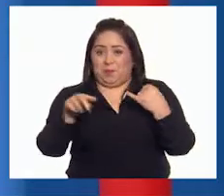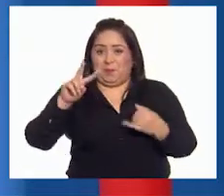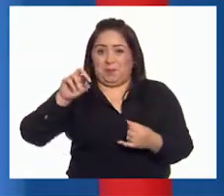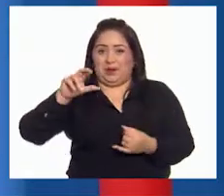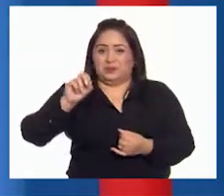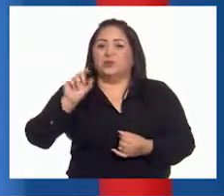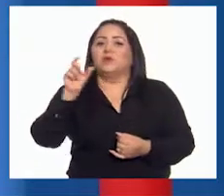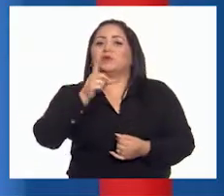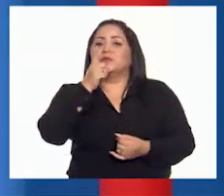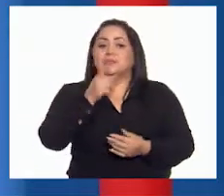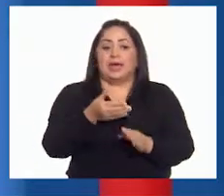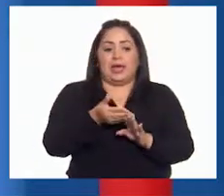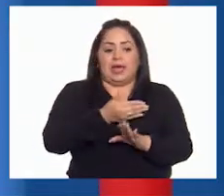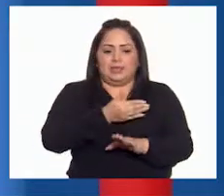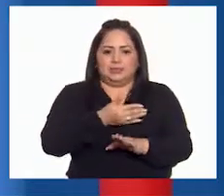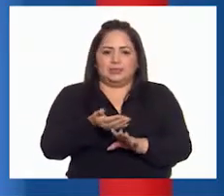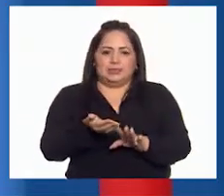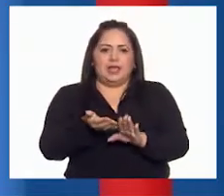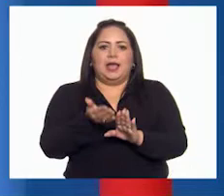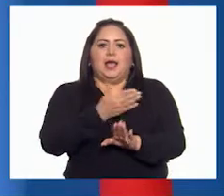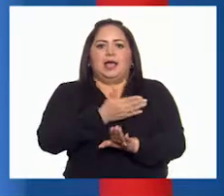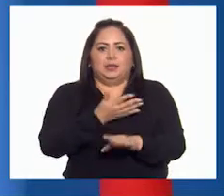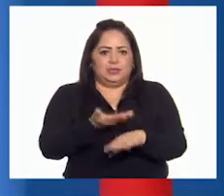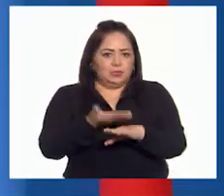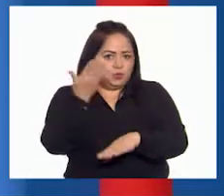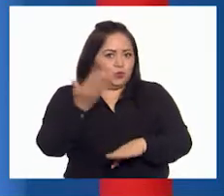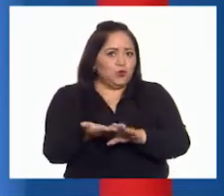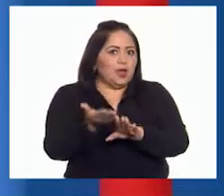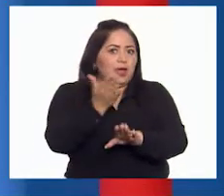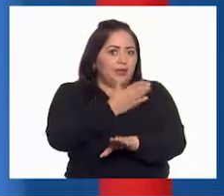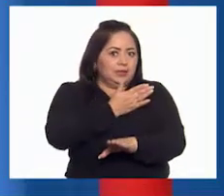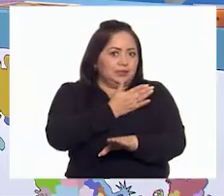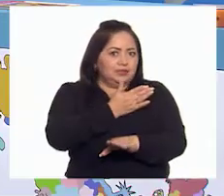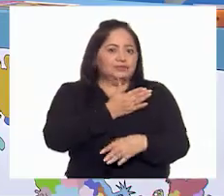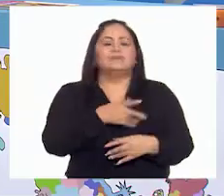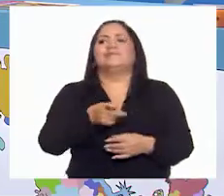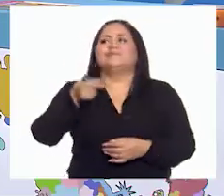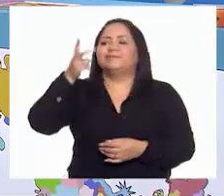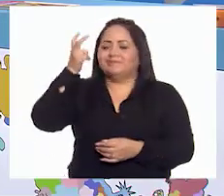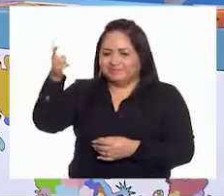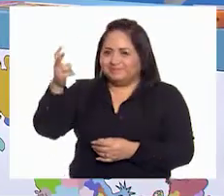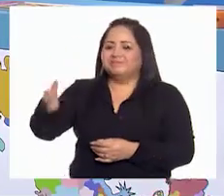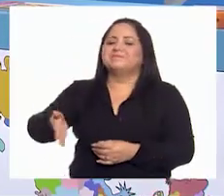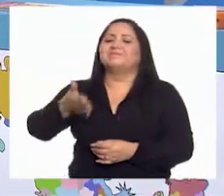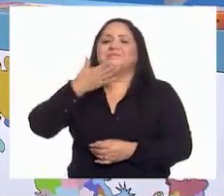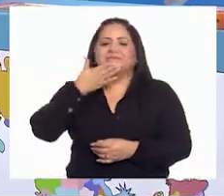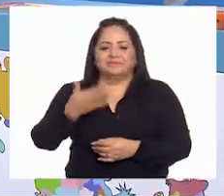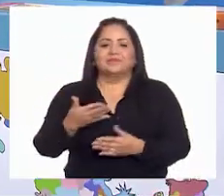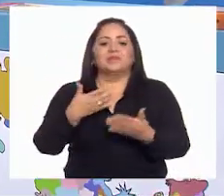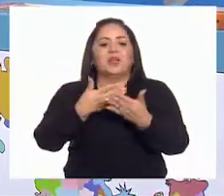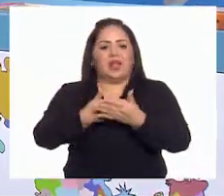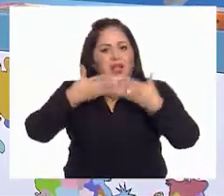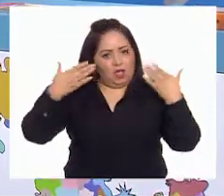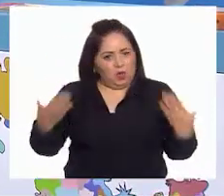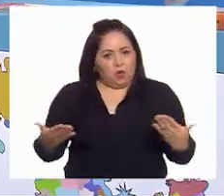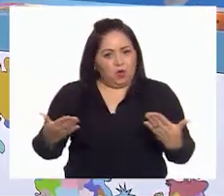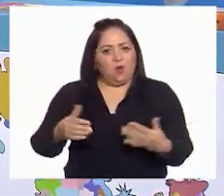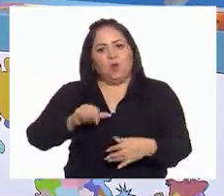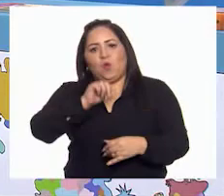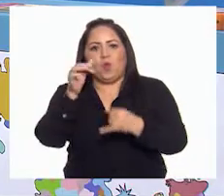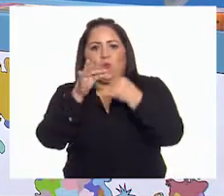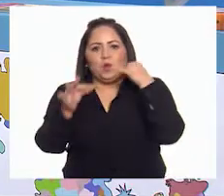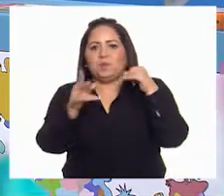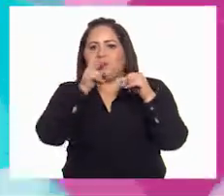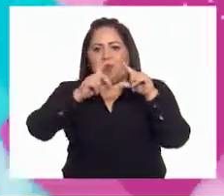cuando dice antes, muy antes. Muy bien, María. Vamos ahora con la